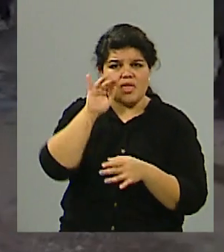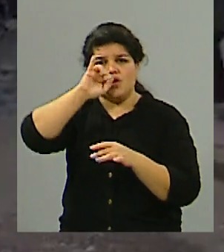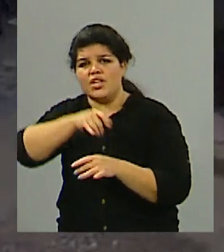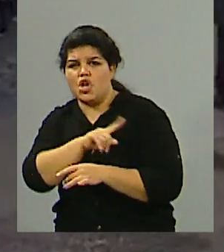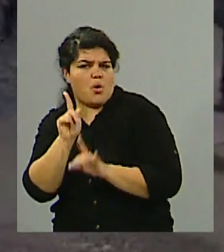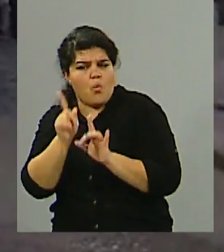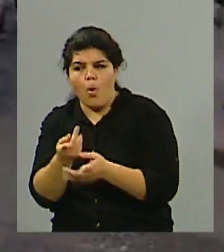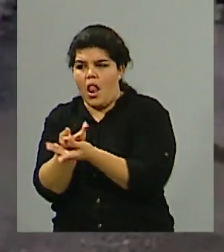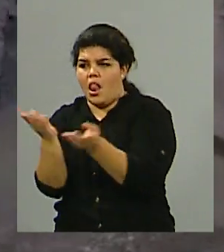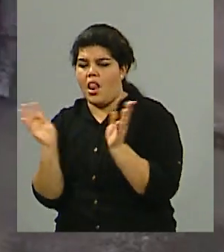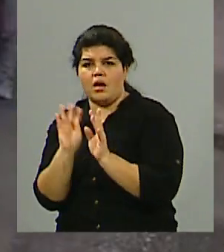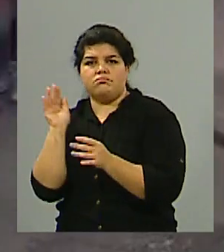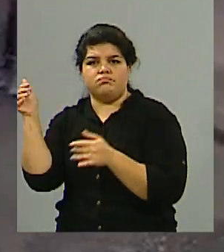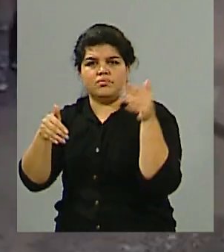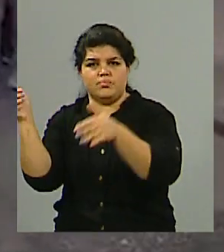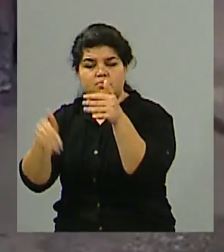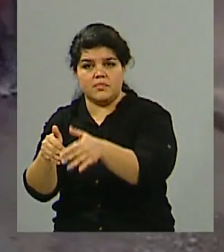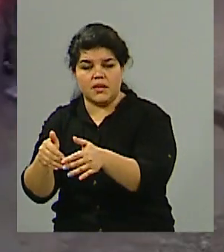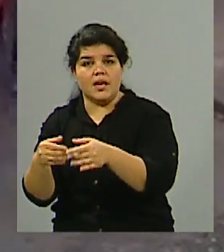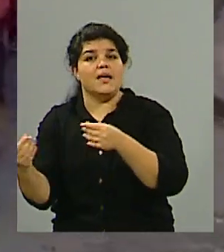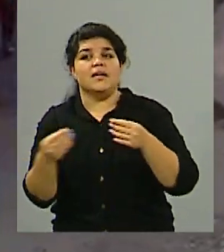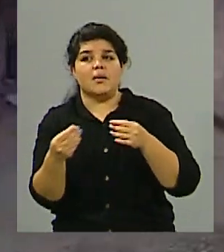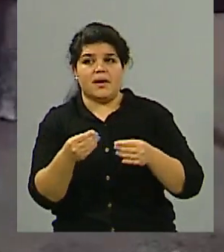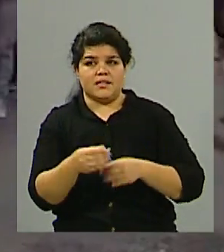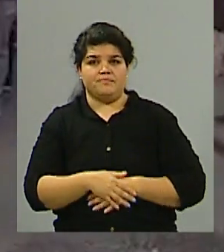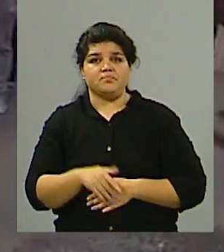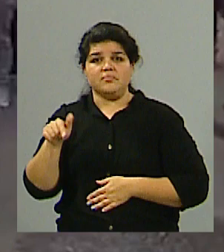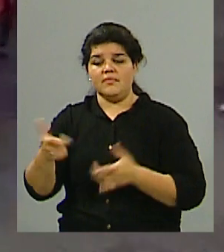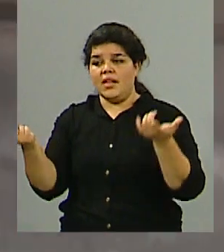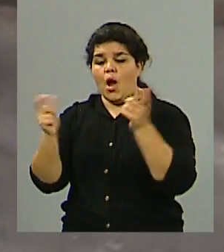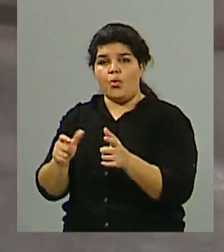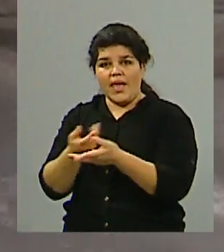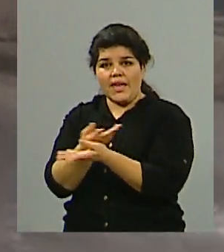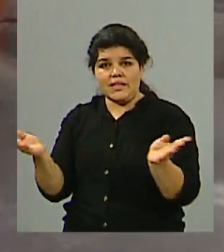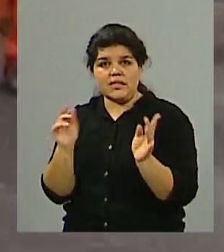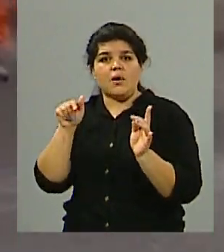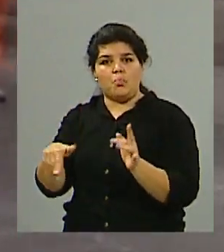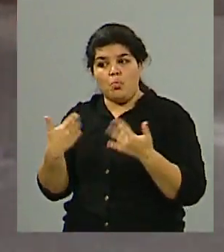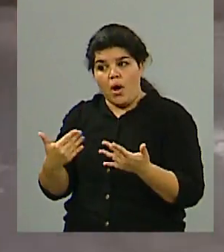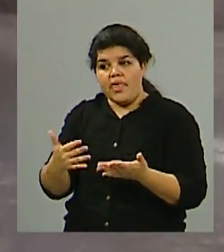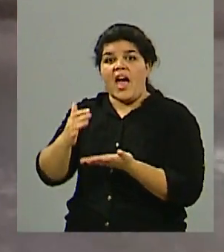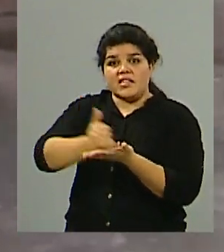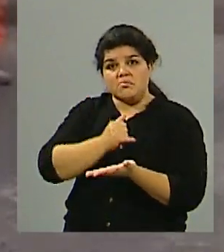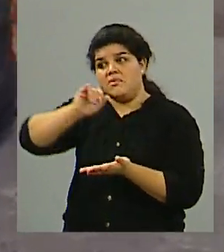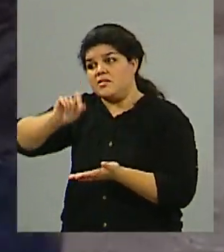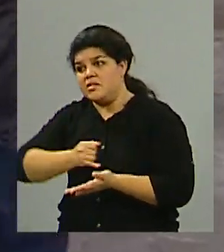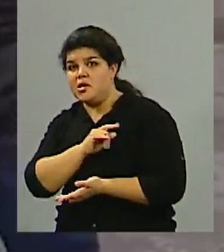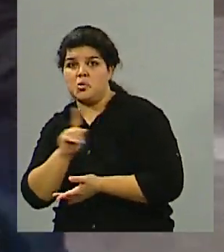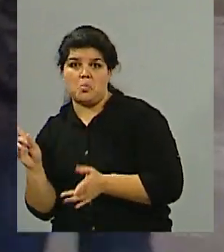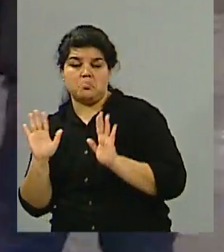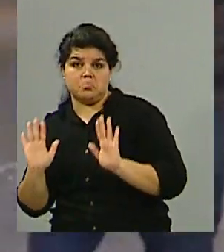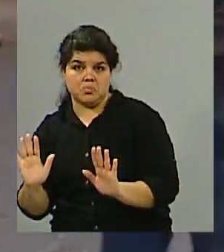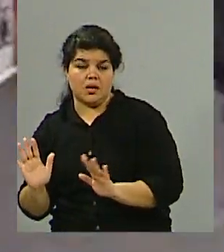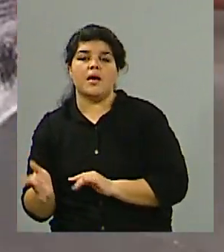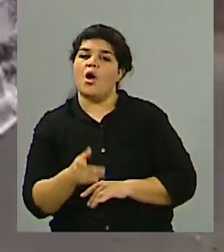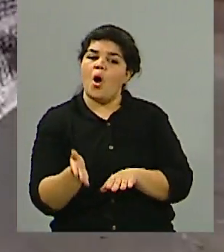de las audiencias públicas, el efecto jurídico es no vinculante, es decir, que se puede tomar en consideración. En el caso de las consultas previas,